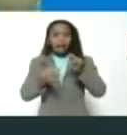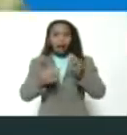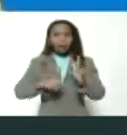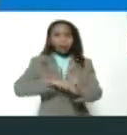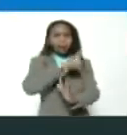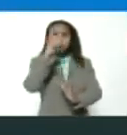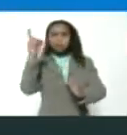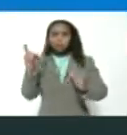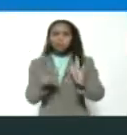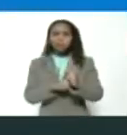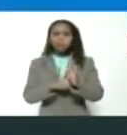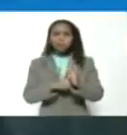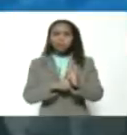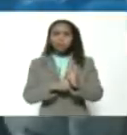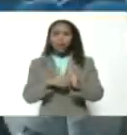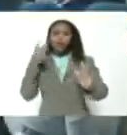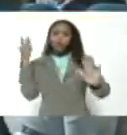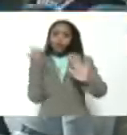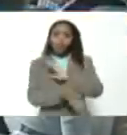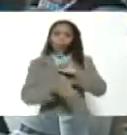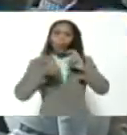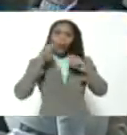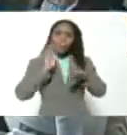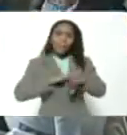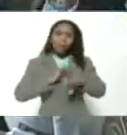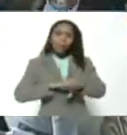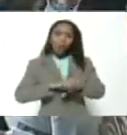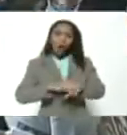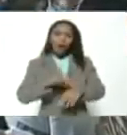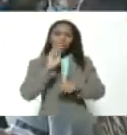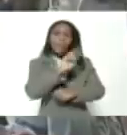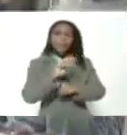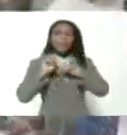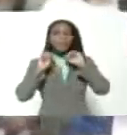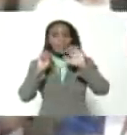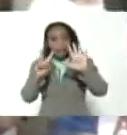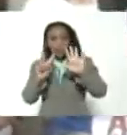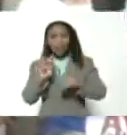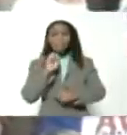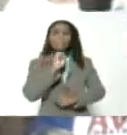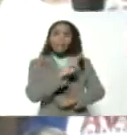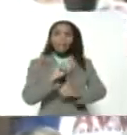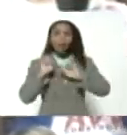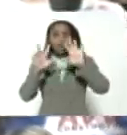completa sobre los hechos históricos del 27 y 28 de febrero.